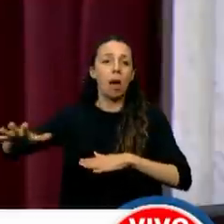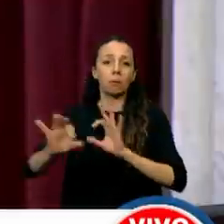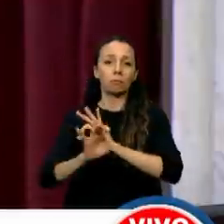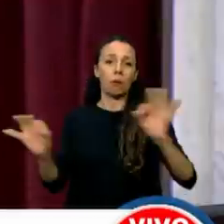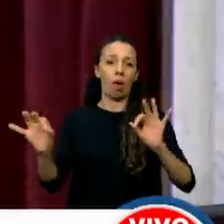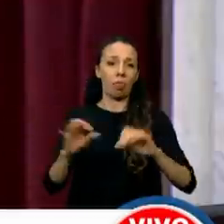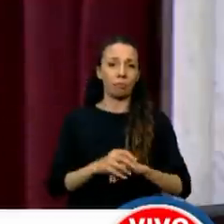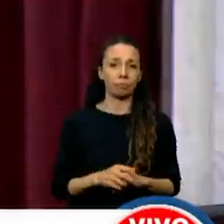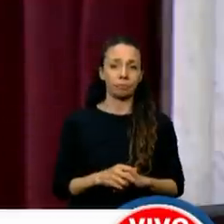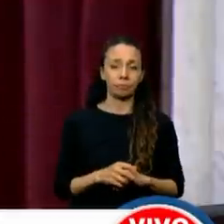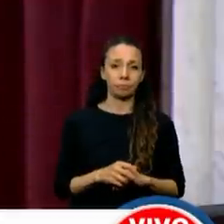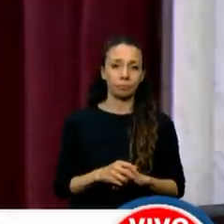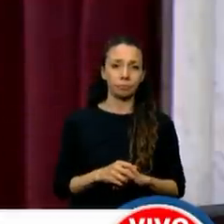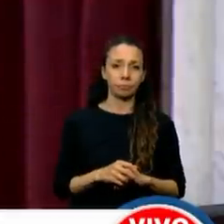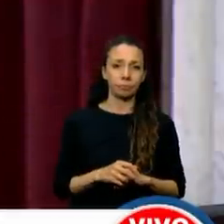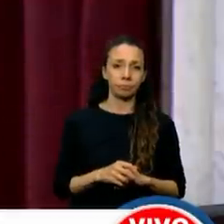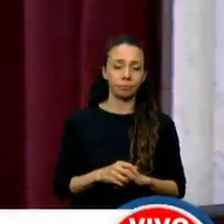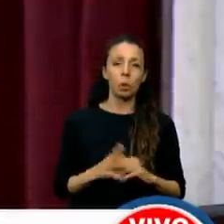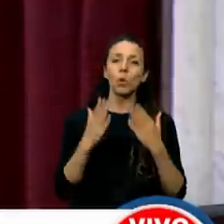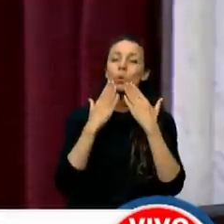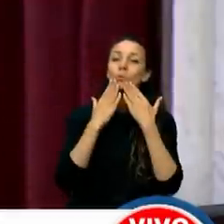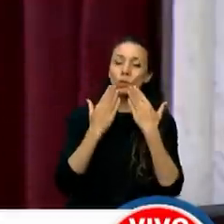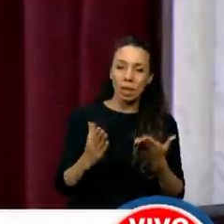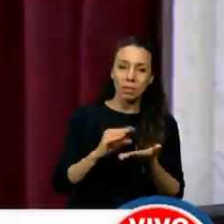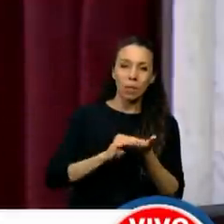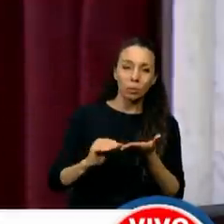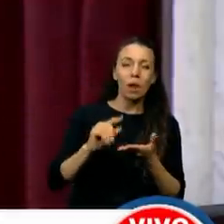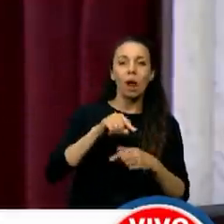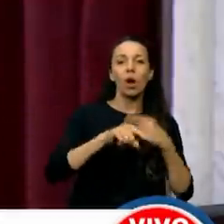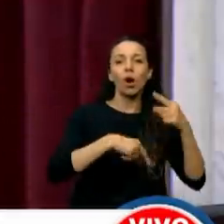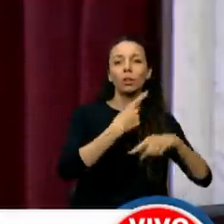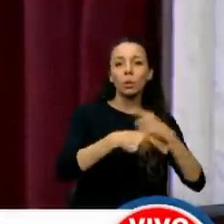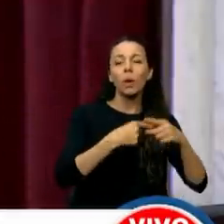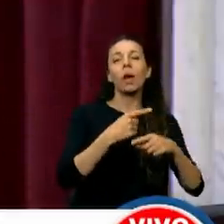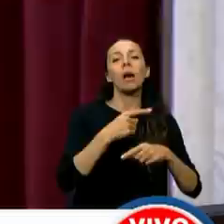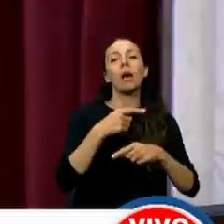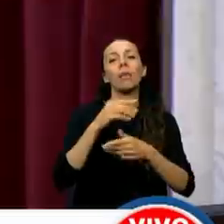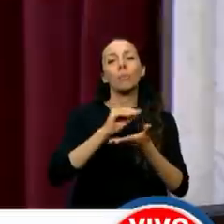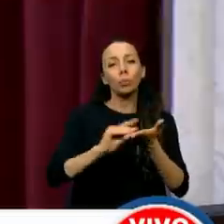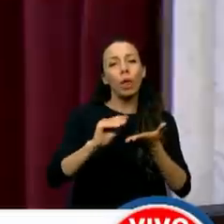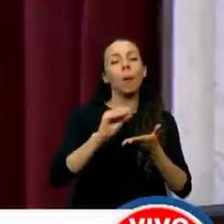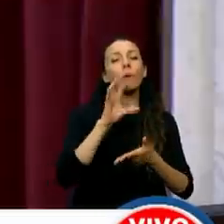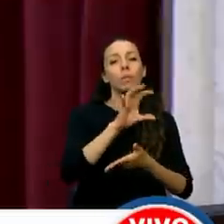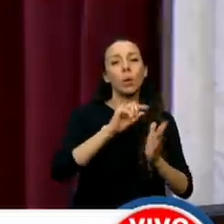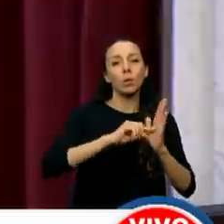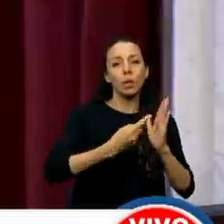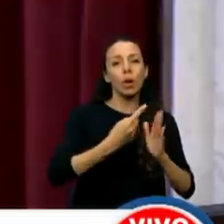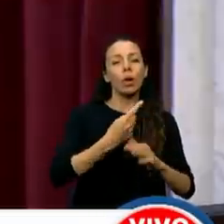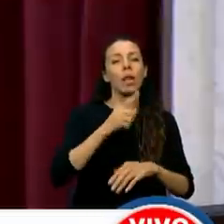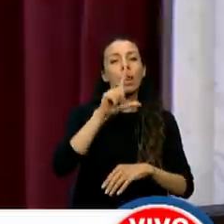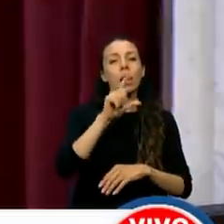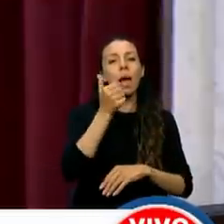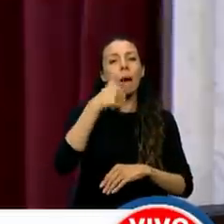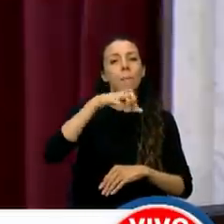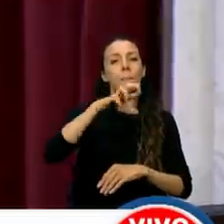diputada continuo en el uso de la palabra la diputada por la provincia de buenos aires florencia lampreave